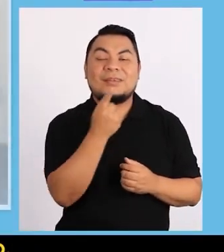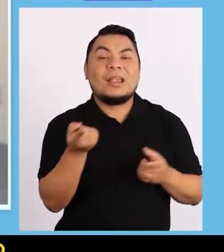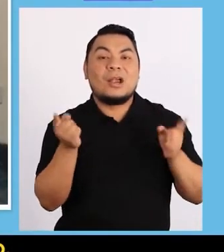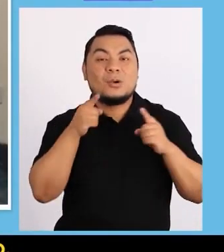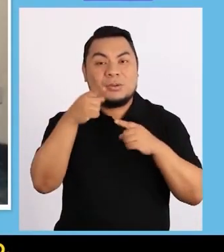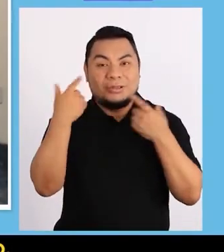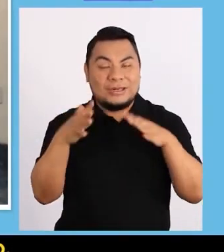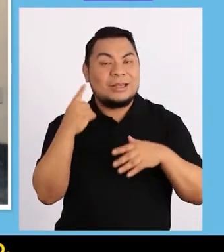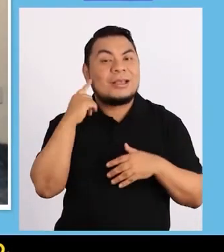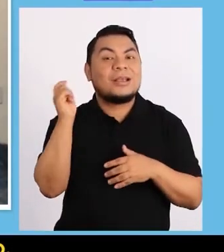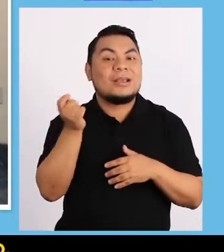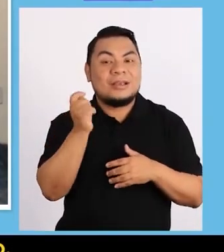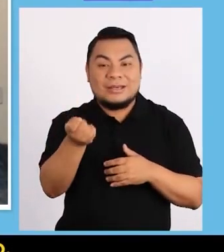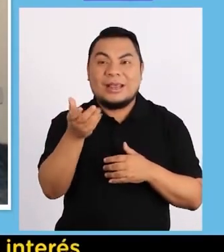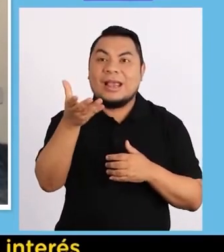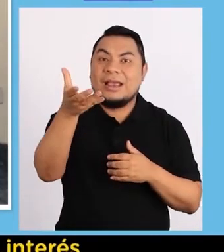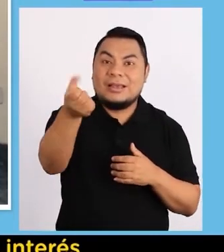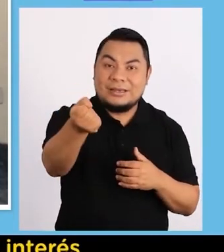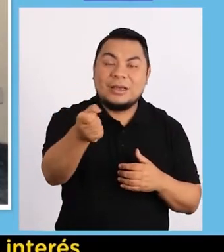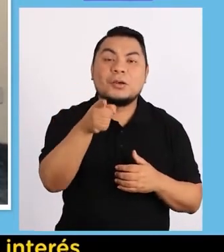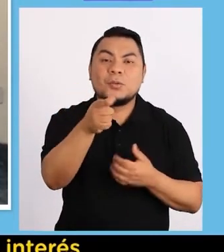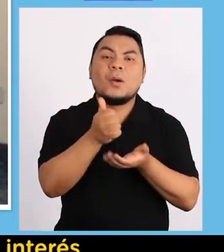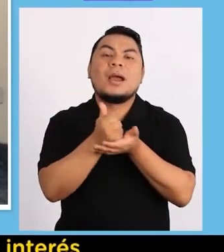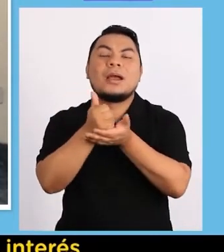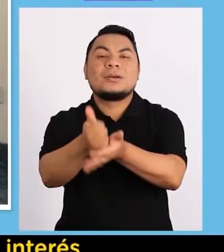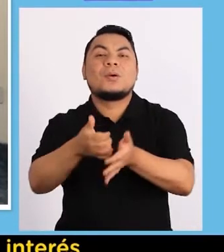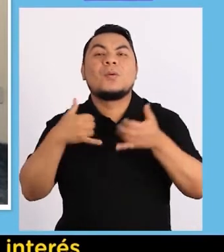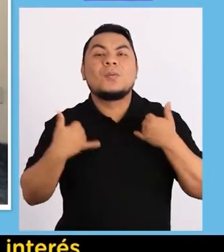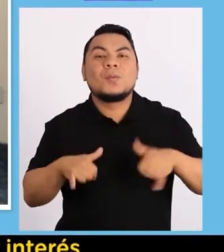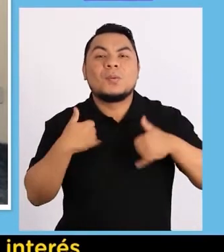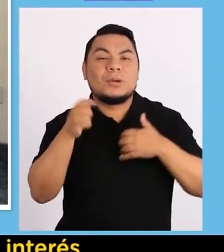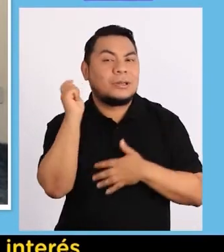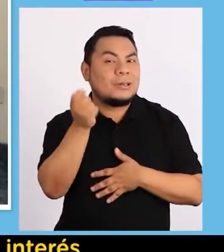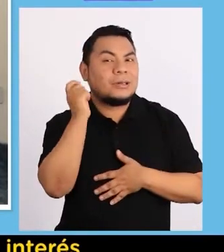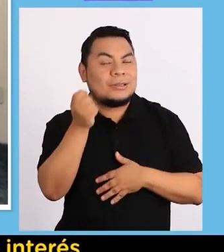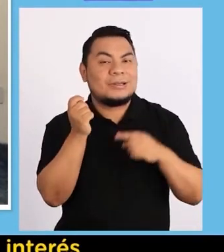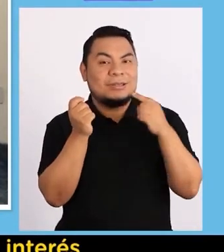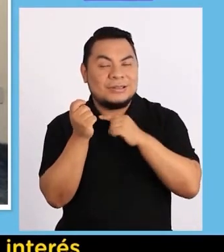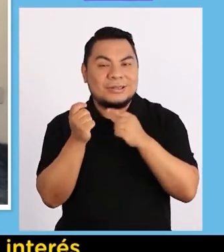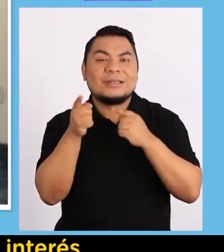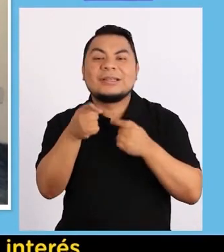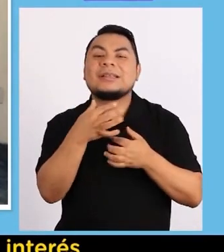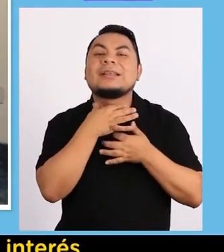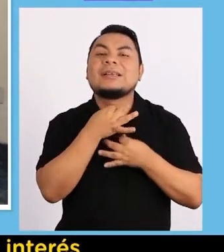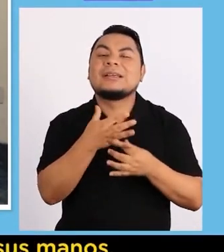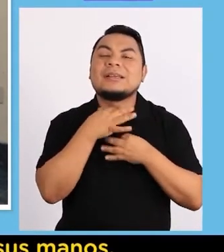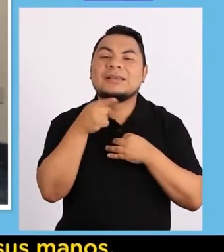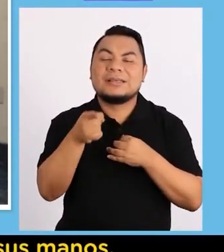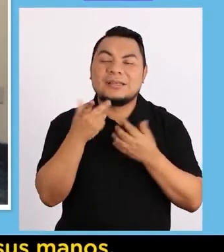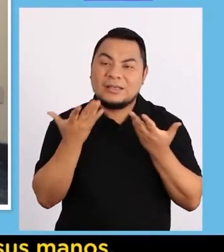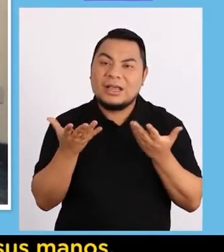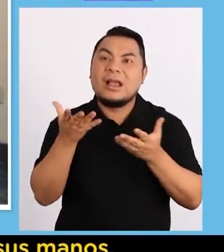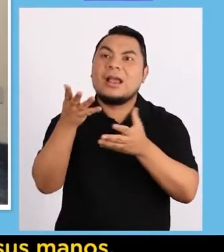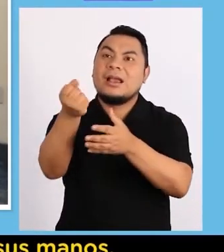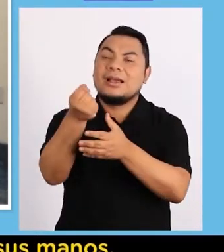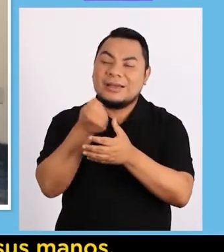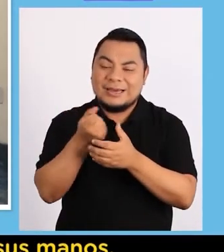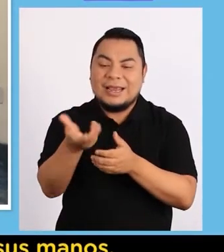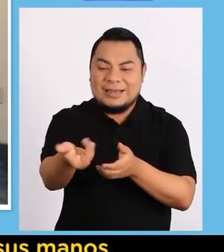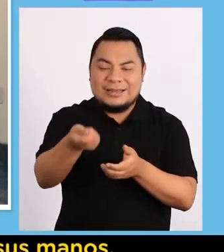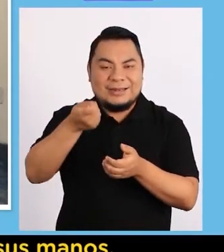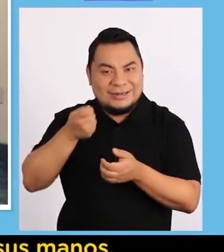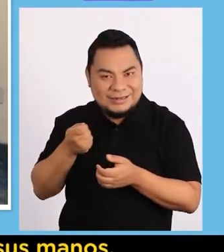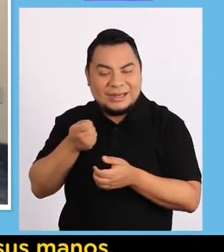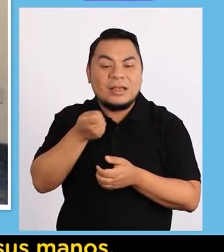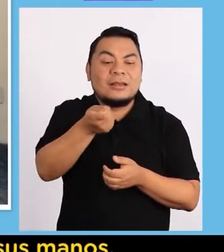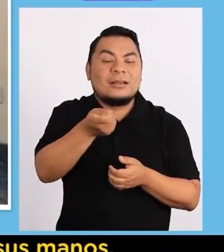Cada vez que alcance el sonajero, ayúdenle a jugar con él para que tenga interés en recuperarlo cada vez